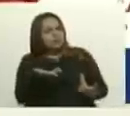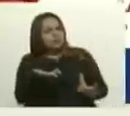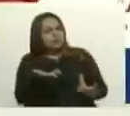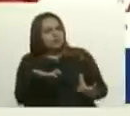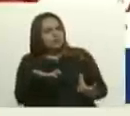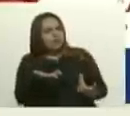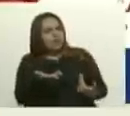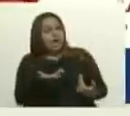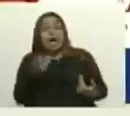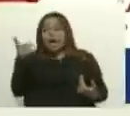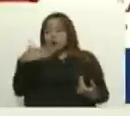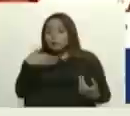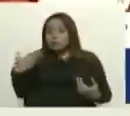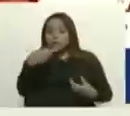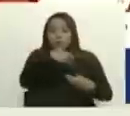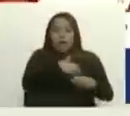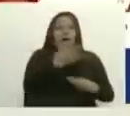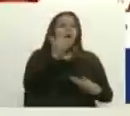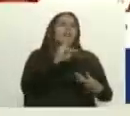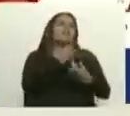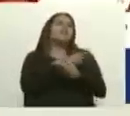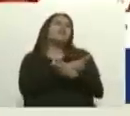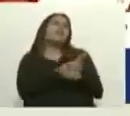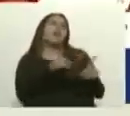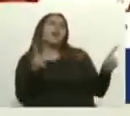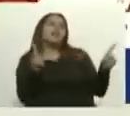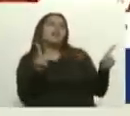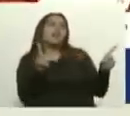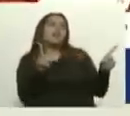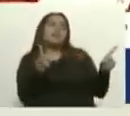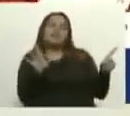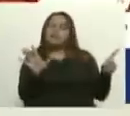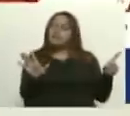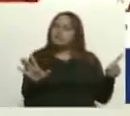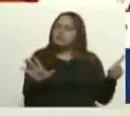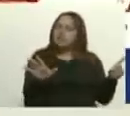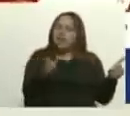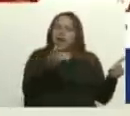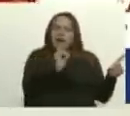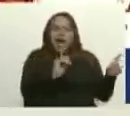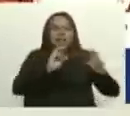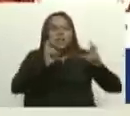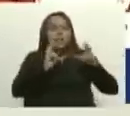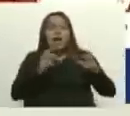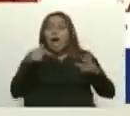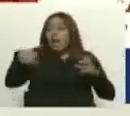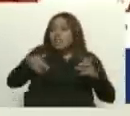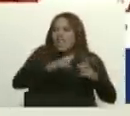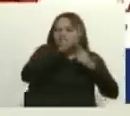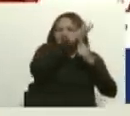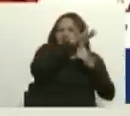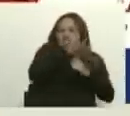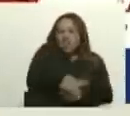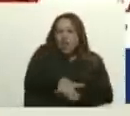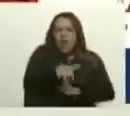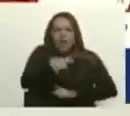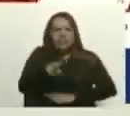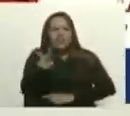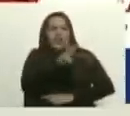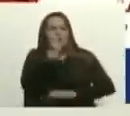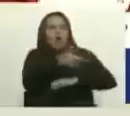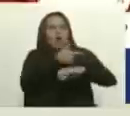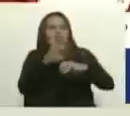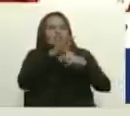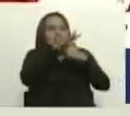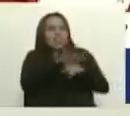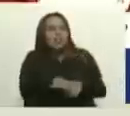No hay que ir a por el tema de la democracia. No hay que ir a por el tema de la dictadura que había en Venezuela.